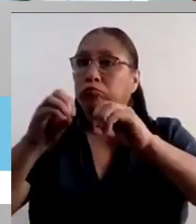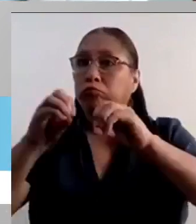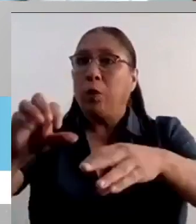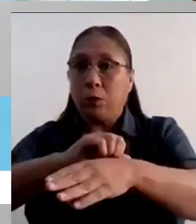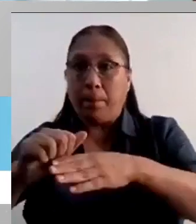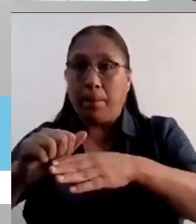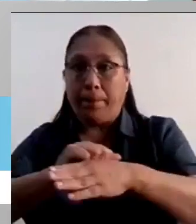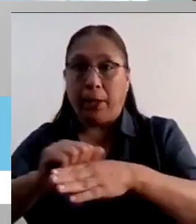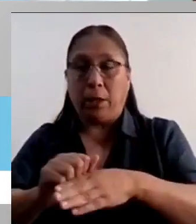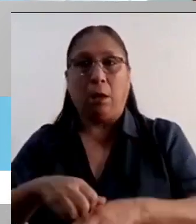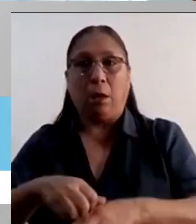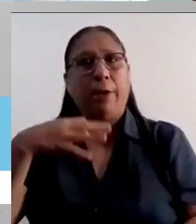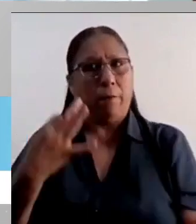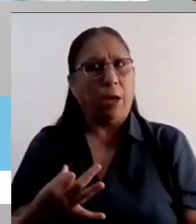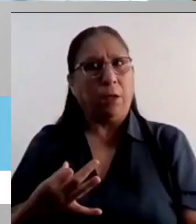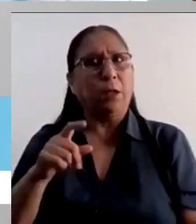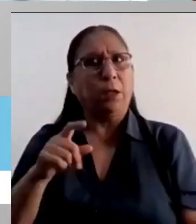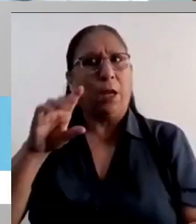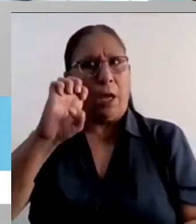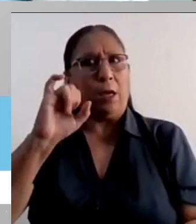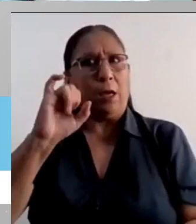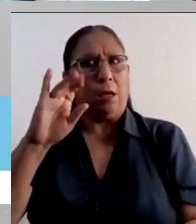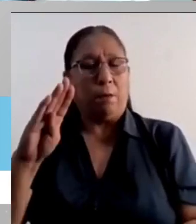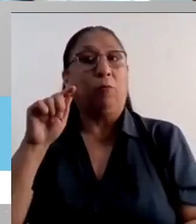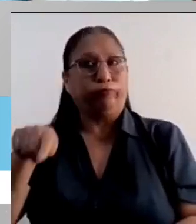para garantizar la EIB en las escuelas?